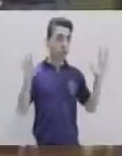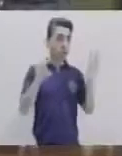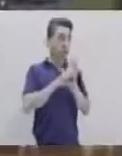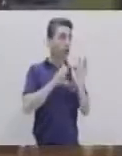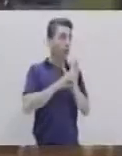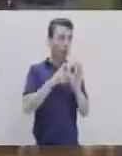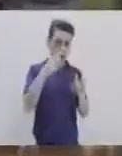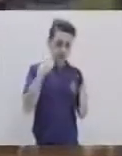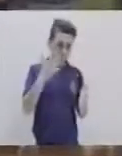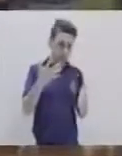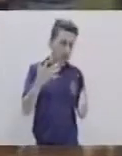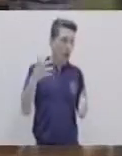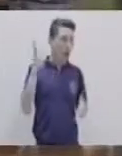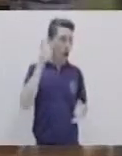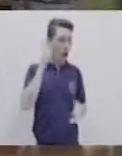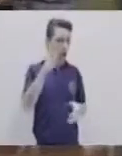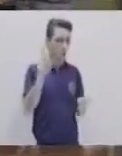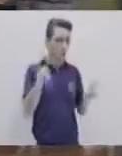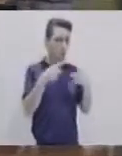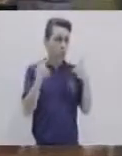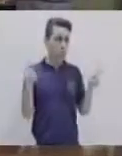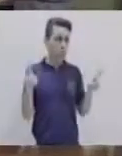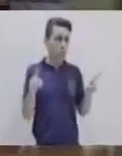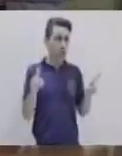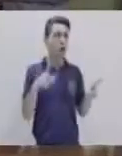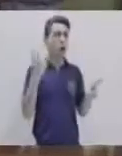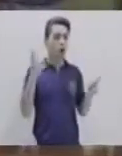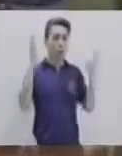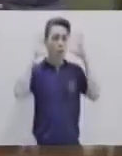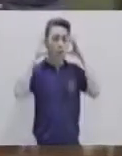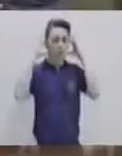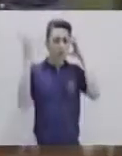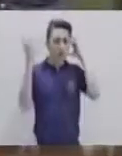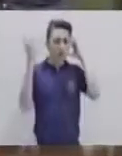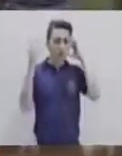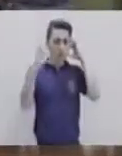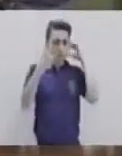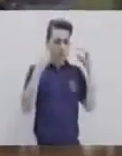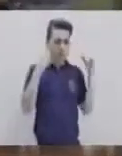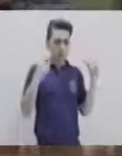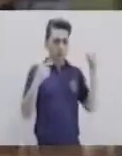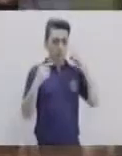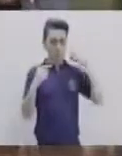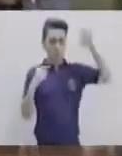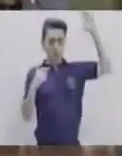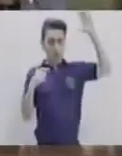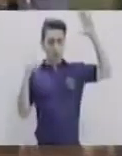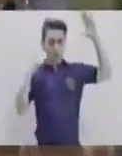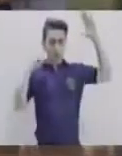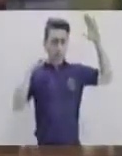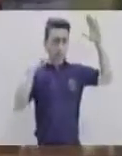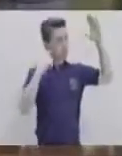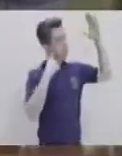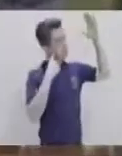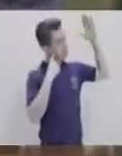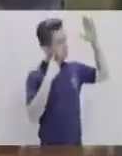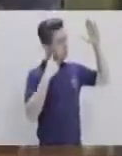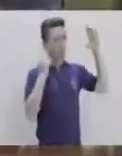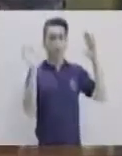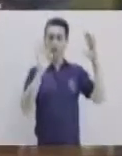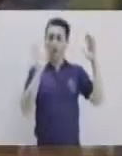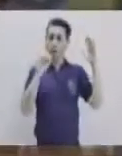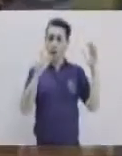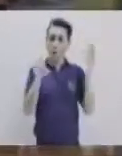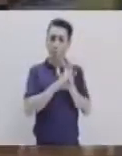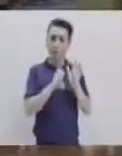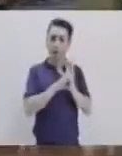ejemplo, ¿alguna vez han escuchado música con audífonos y escuchan más fuerte un lado y ustedes voltean la cabeza?